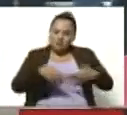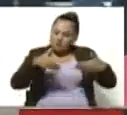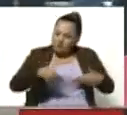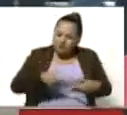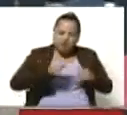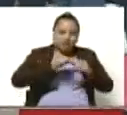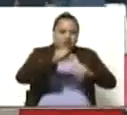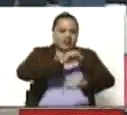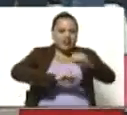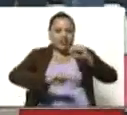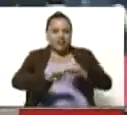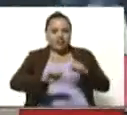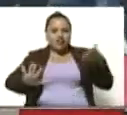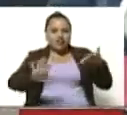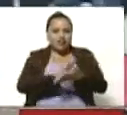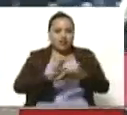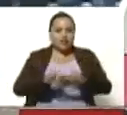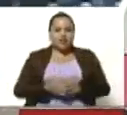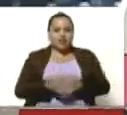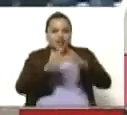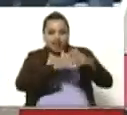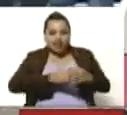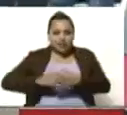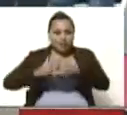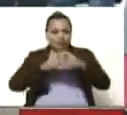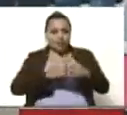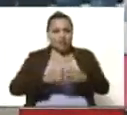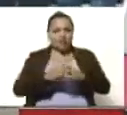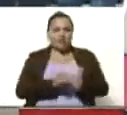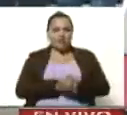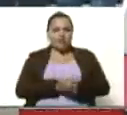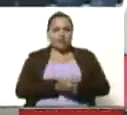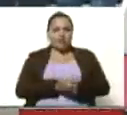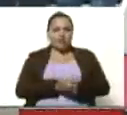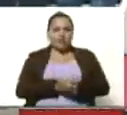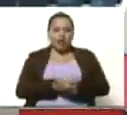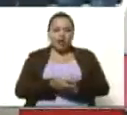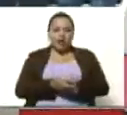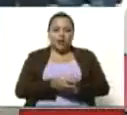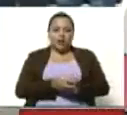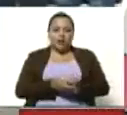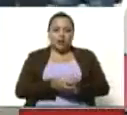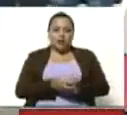contra el Imperio y las maldades de las patrias norteamericanas